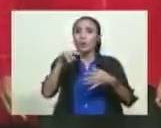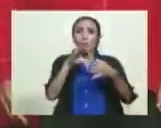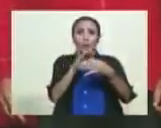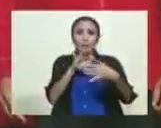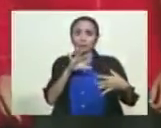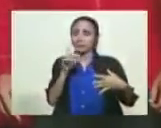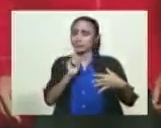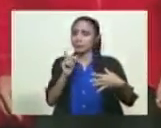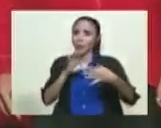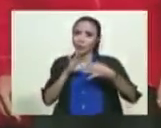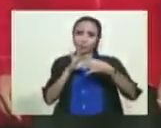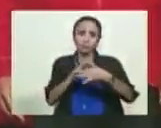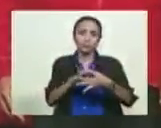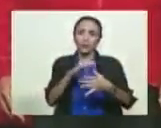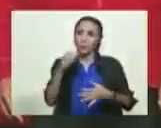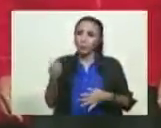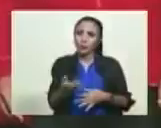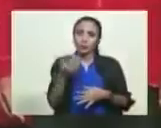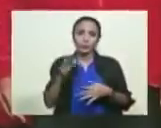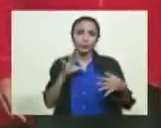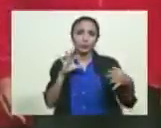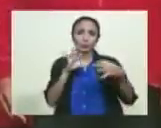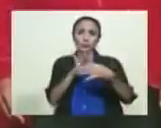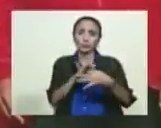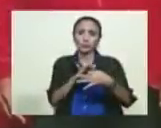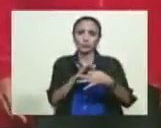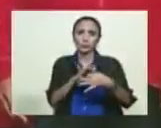nuestras fuerzas es lo fundamental.